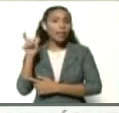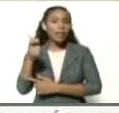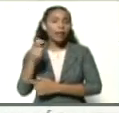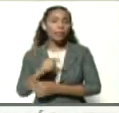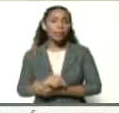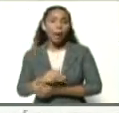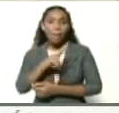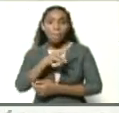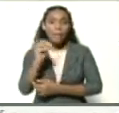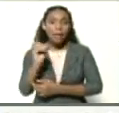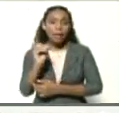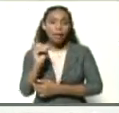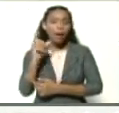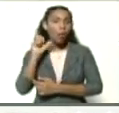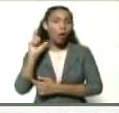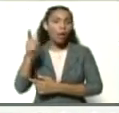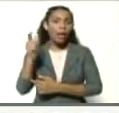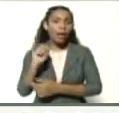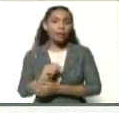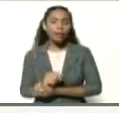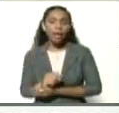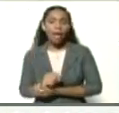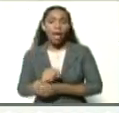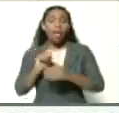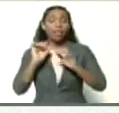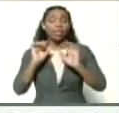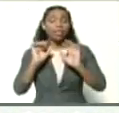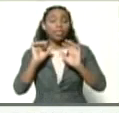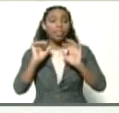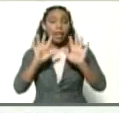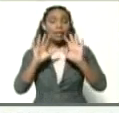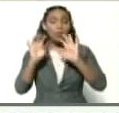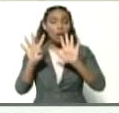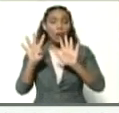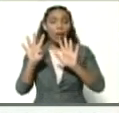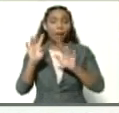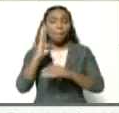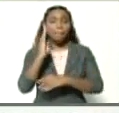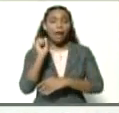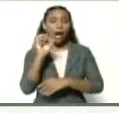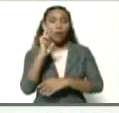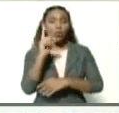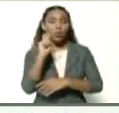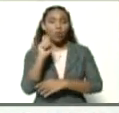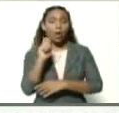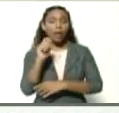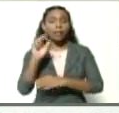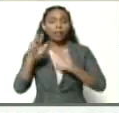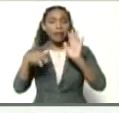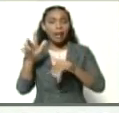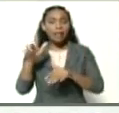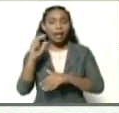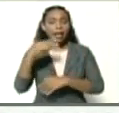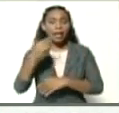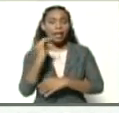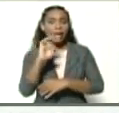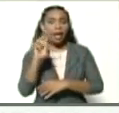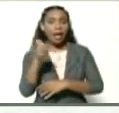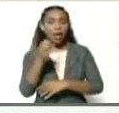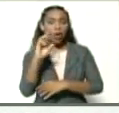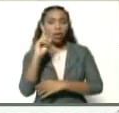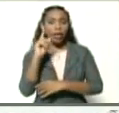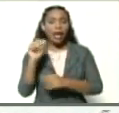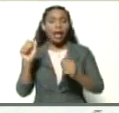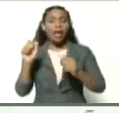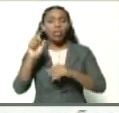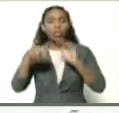en Guarenas, 19 en Baruta, 13 en Higuerote, 13 en Carrizal,